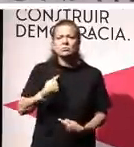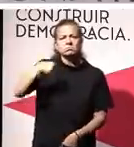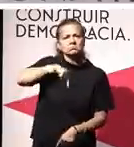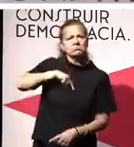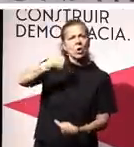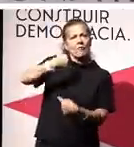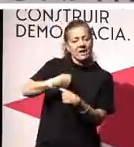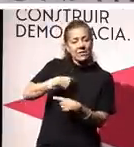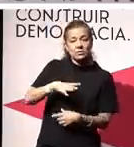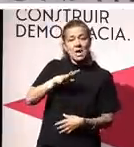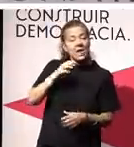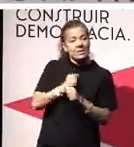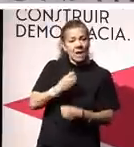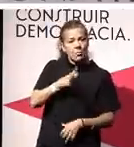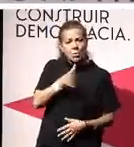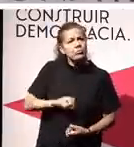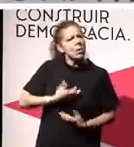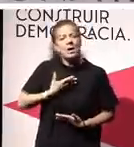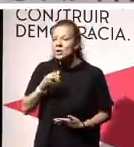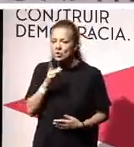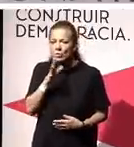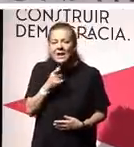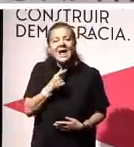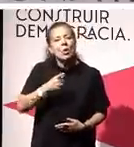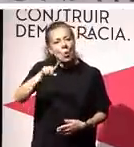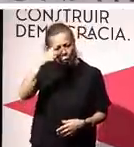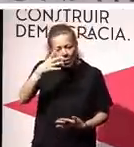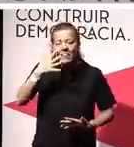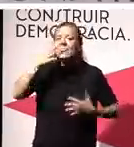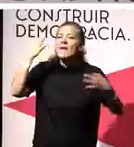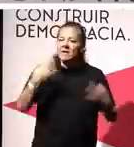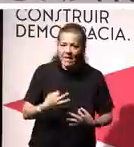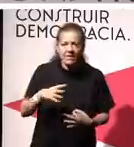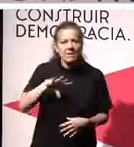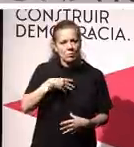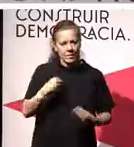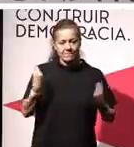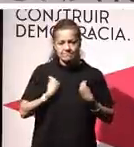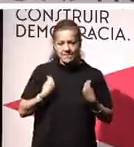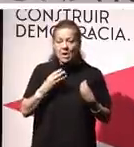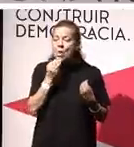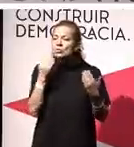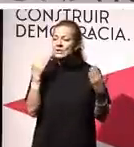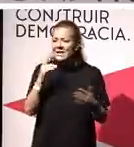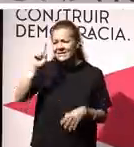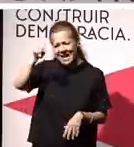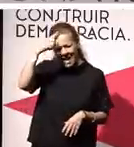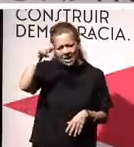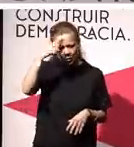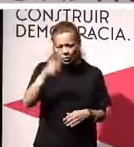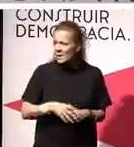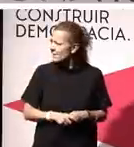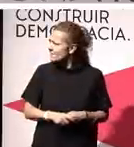obligados a crear por vocación, sino porque la cultura realmente les permite ser un medio de vida. Muchas gracias a la cultura. La cultura